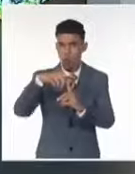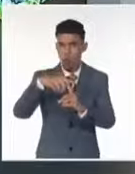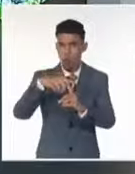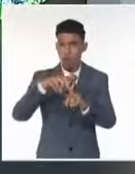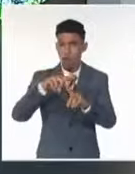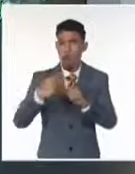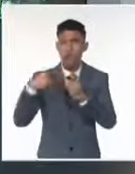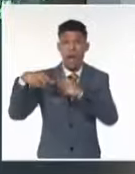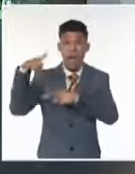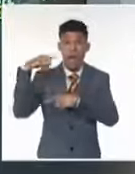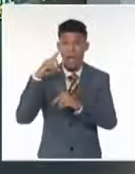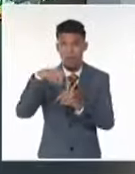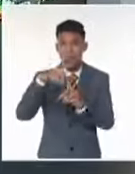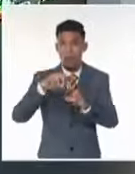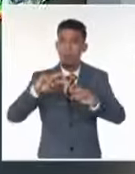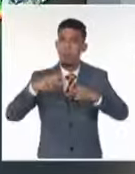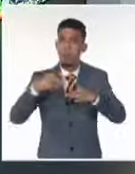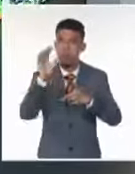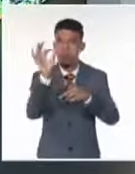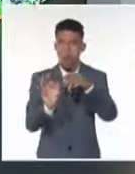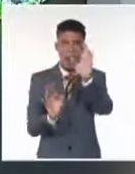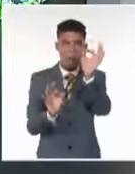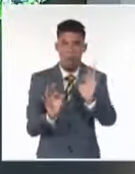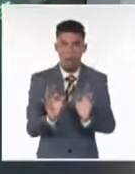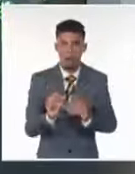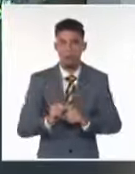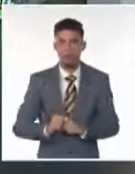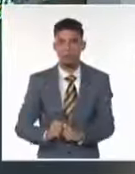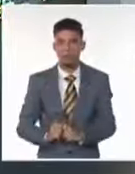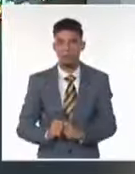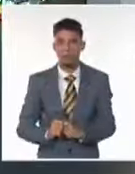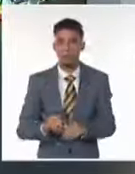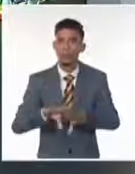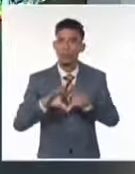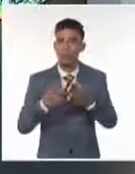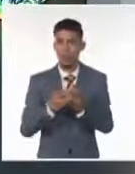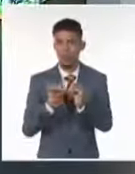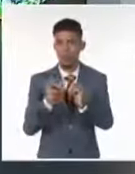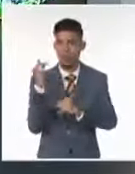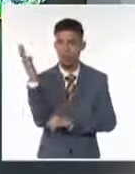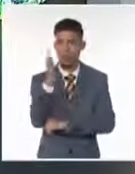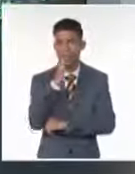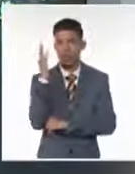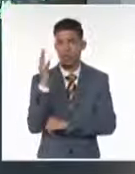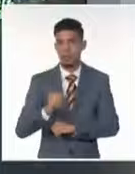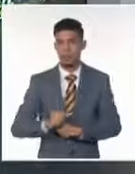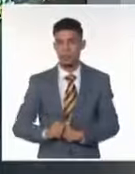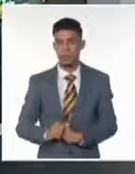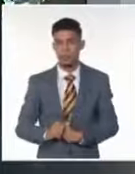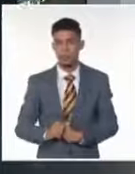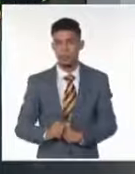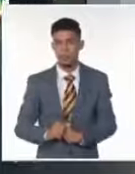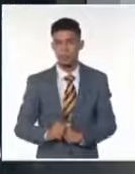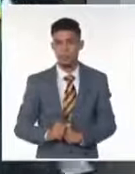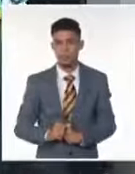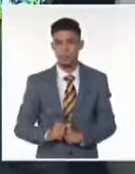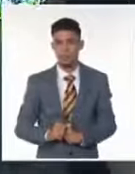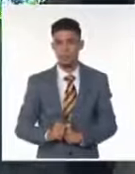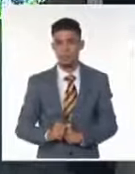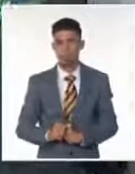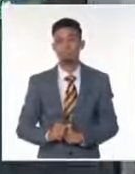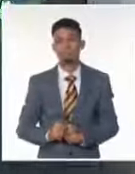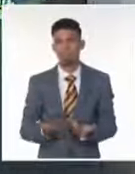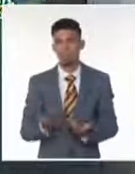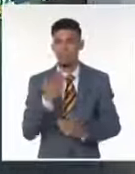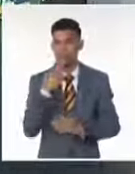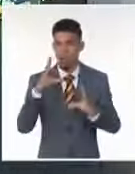caída de granizo en esa parte del oriente cubano. Adelante entonces con los detalles de lo que podemos esperar para los próximos días. Gracias. Buenas noches.